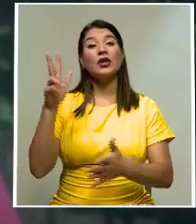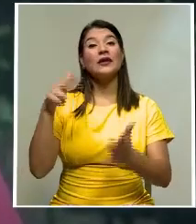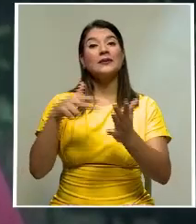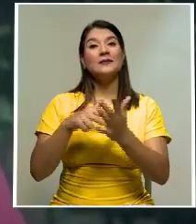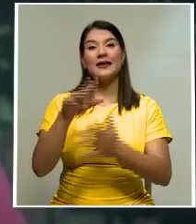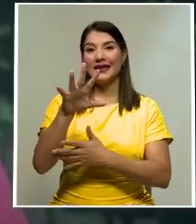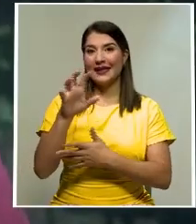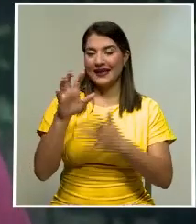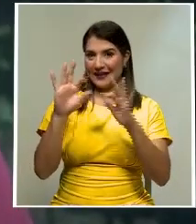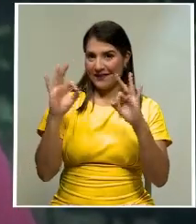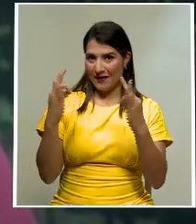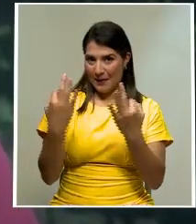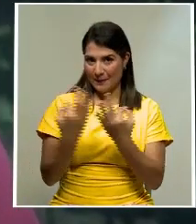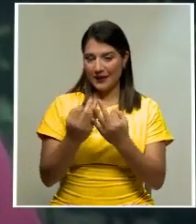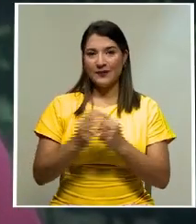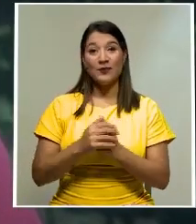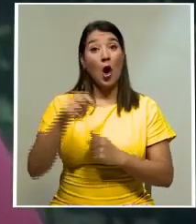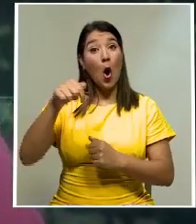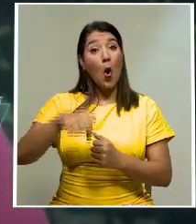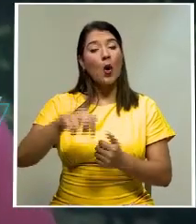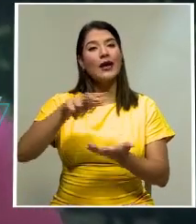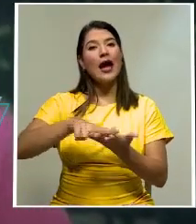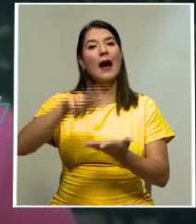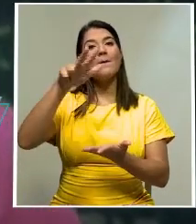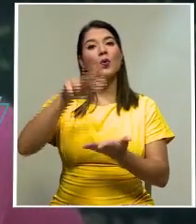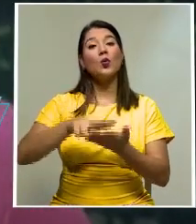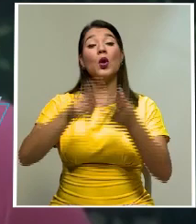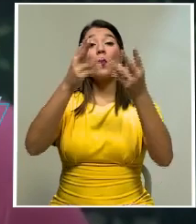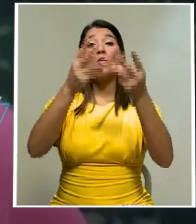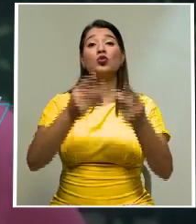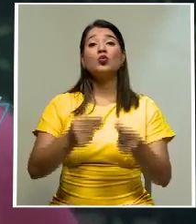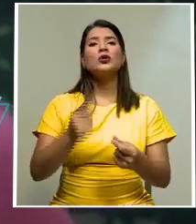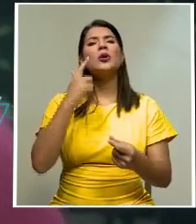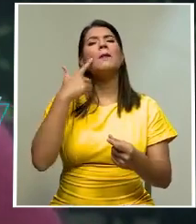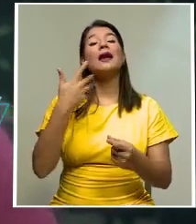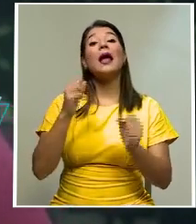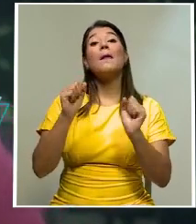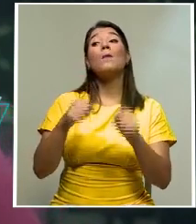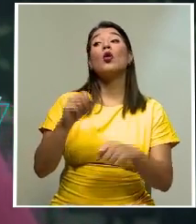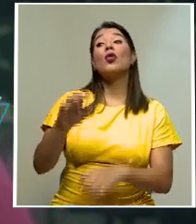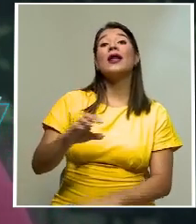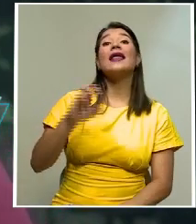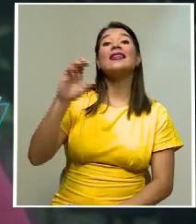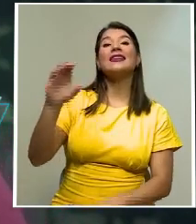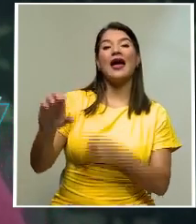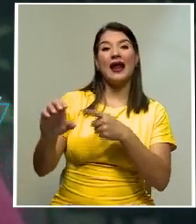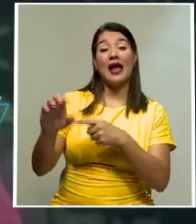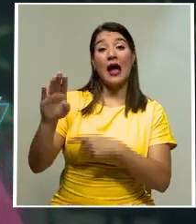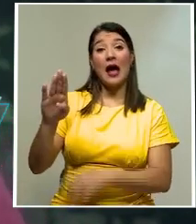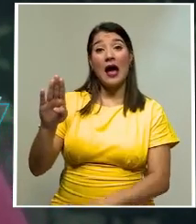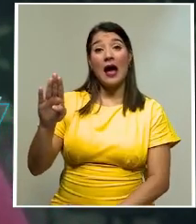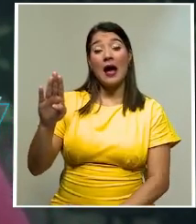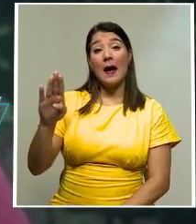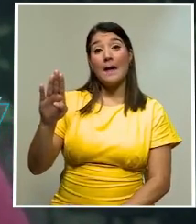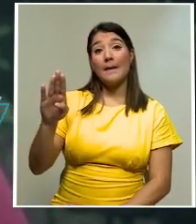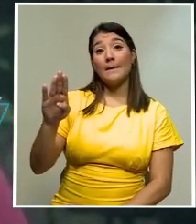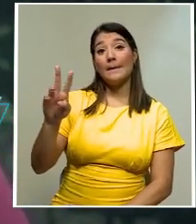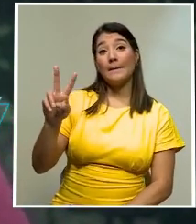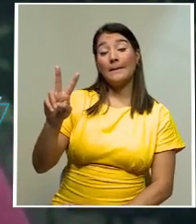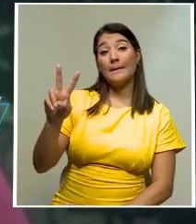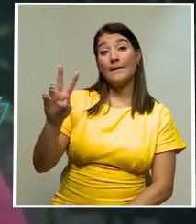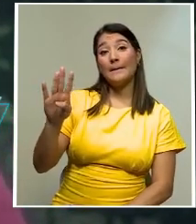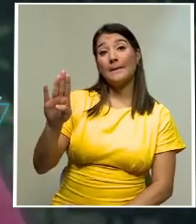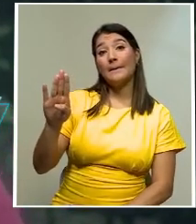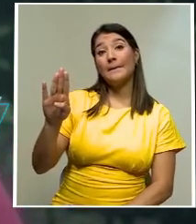hemos aprobado el presupuesto para poder dotar al Bambi de los 28,000 millones de colones para poder desarrollar vivienda.